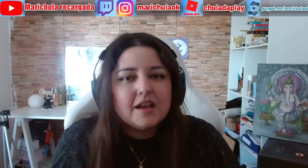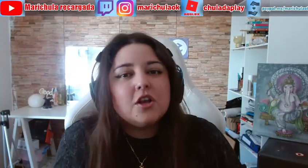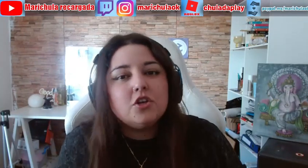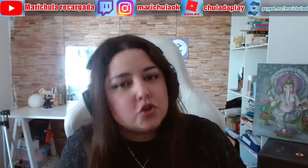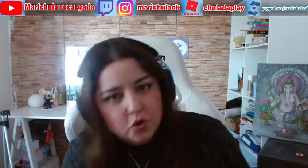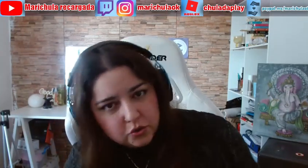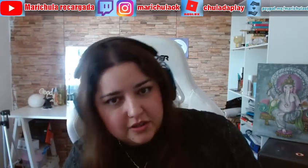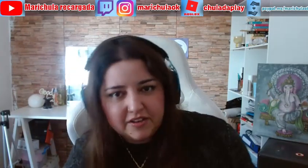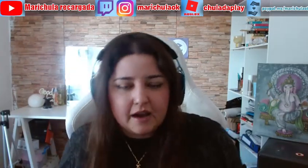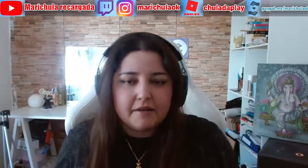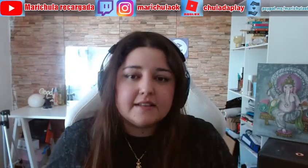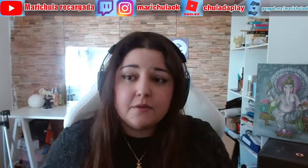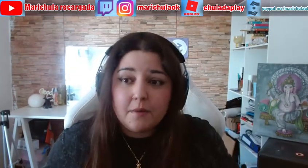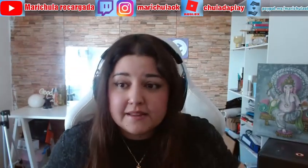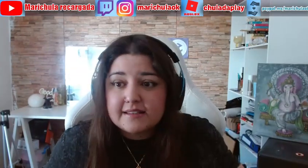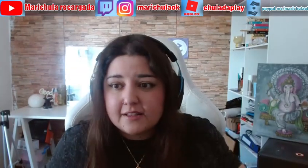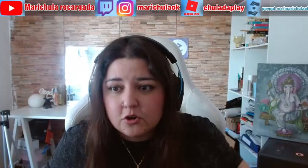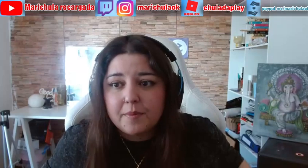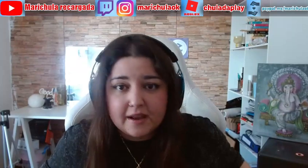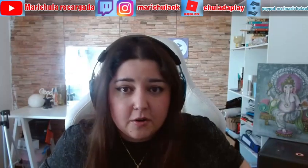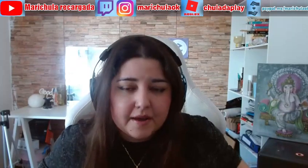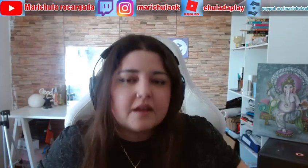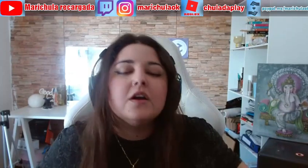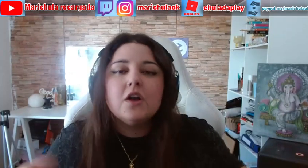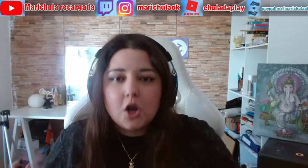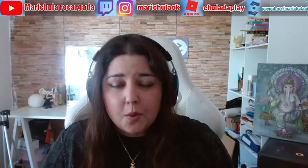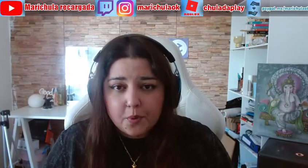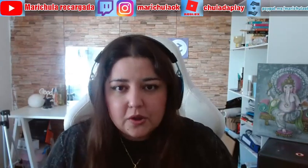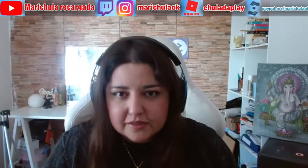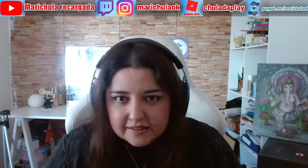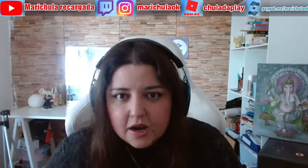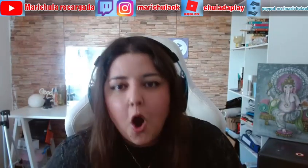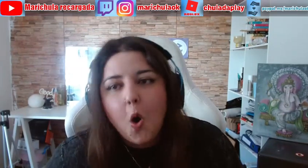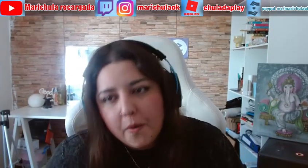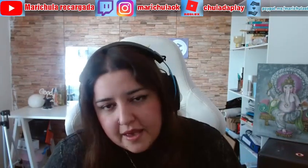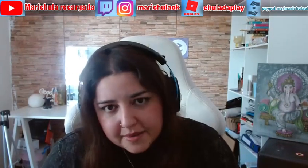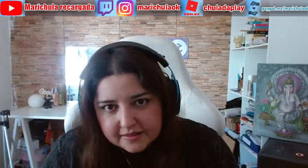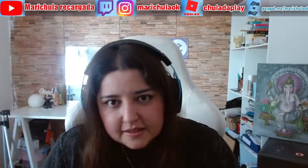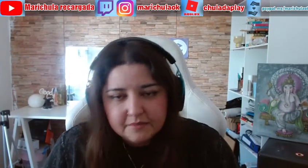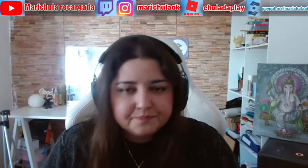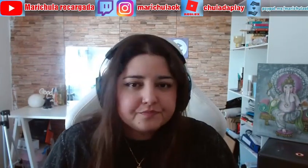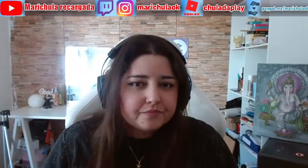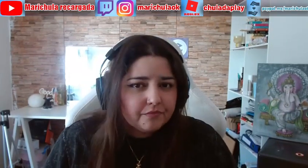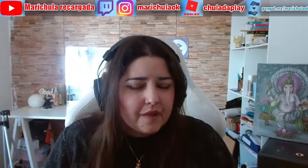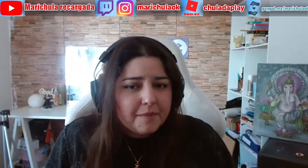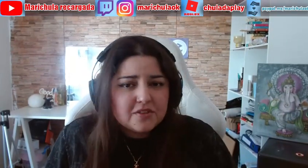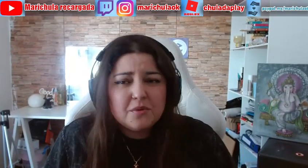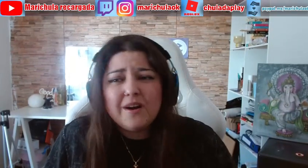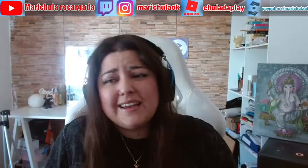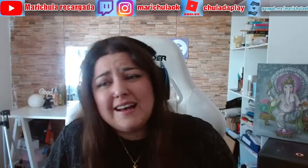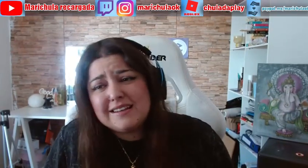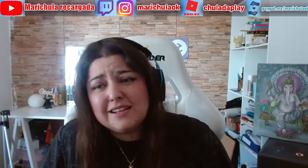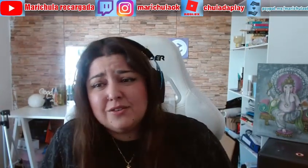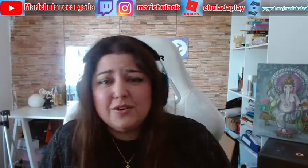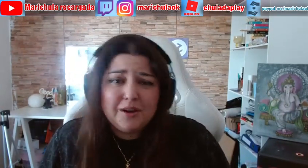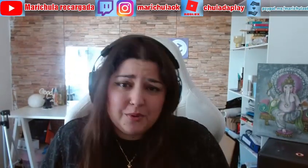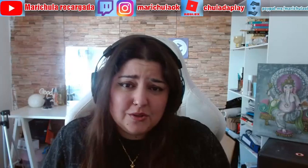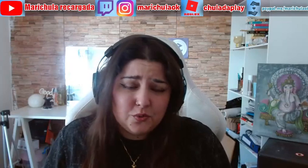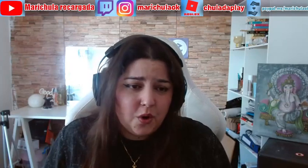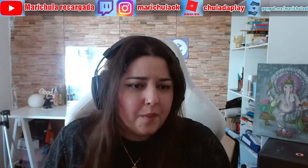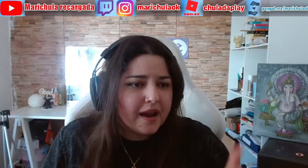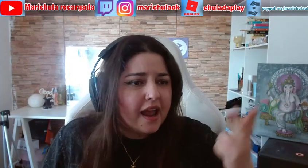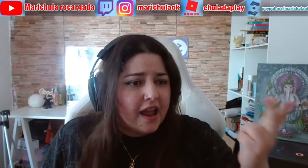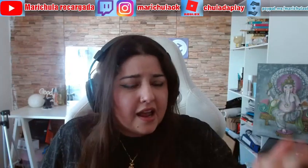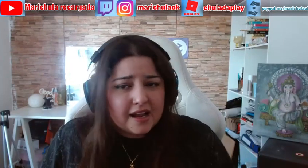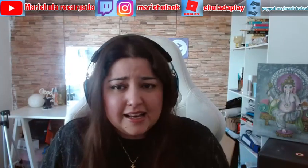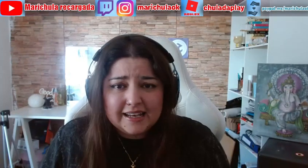para mí no son justificables. Si vos matas al toro para comer, lo puedo entender, obviamente, pero si vos criás al toro, le pones